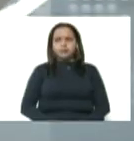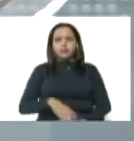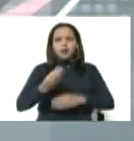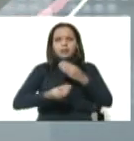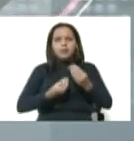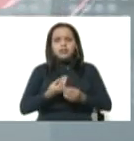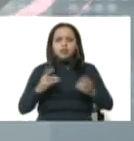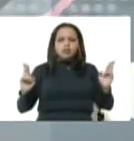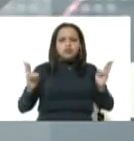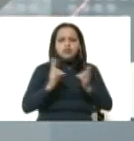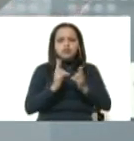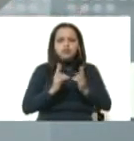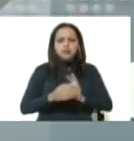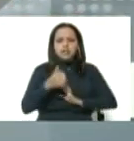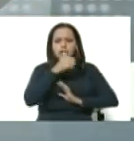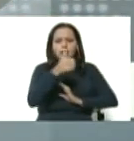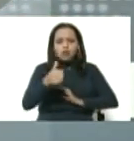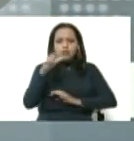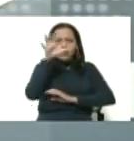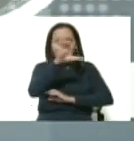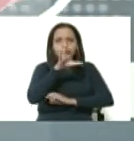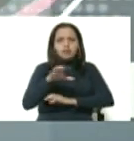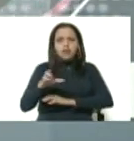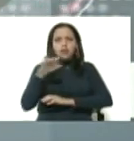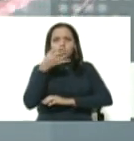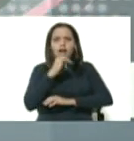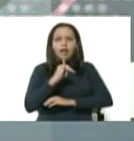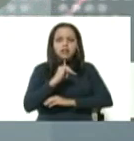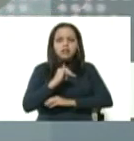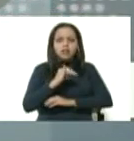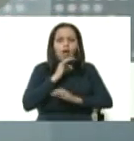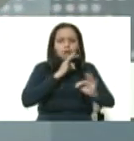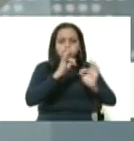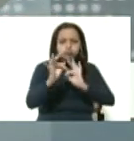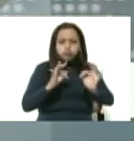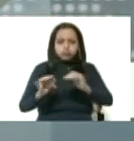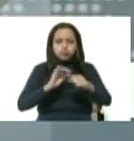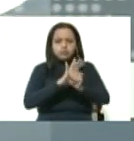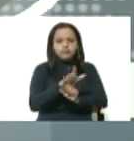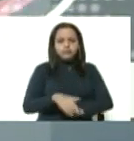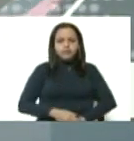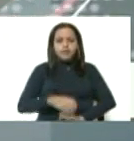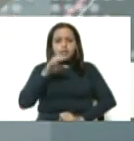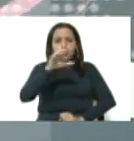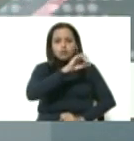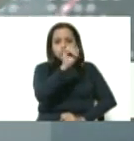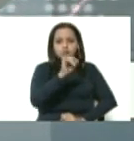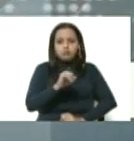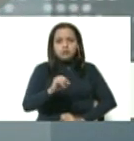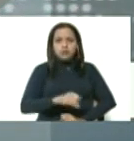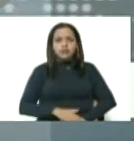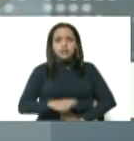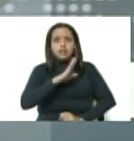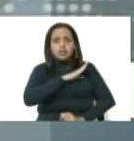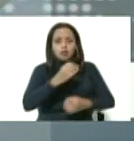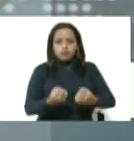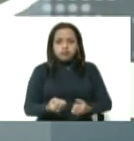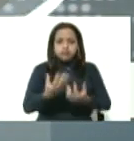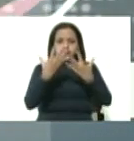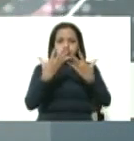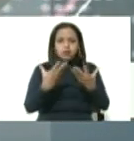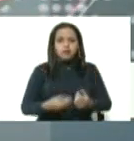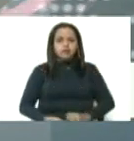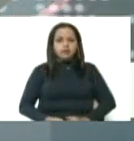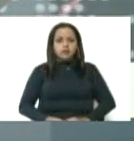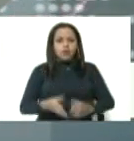cada uno de los estados donde se presentaron casos, debemos arrancar por el estado Zulia, donde tenemos un foco muy